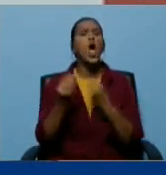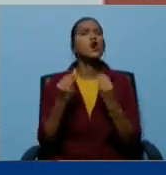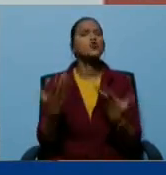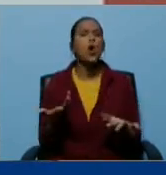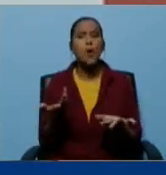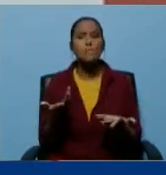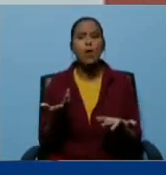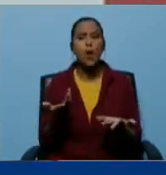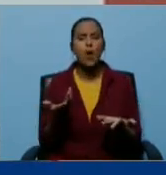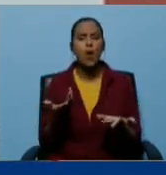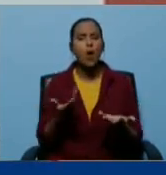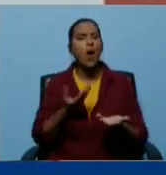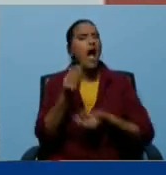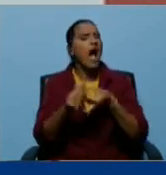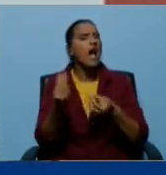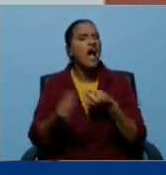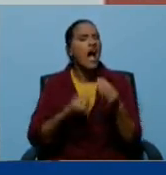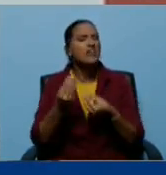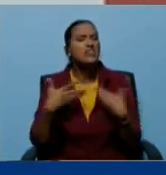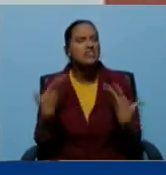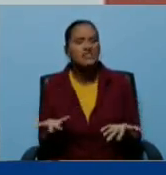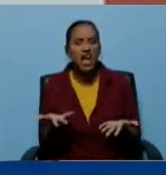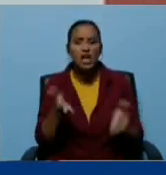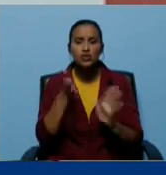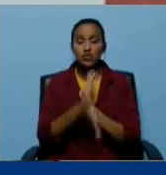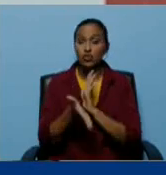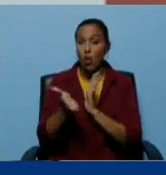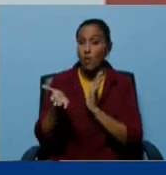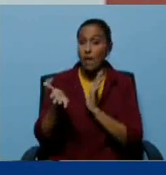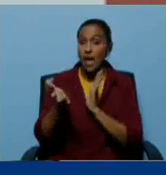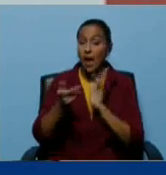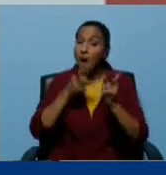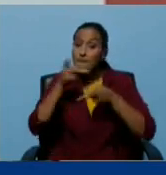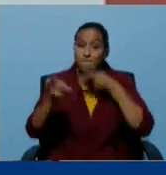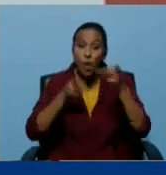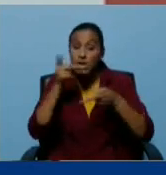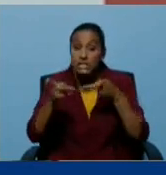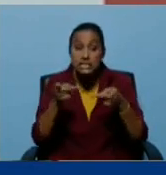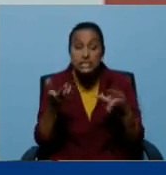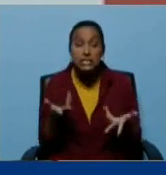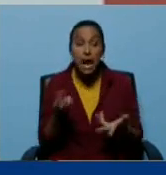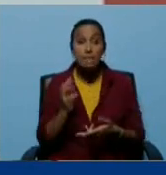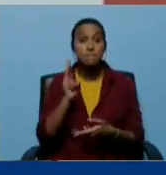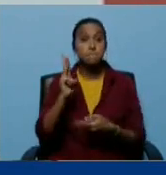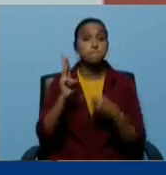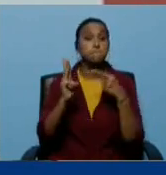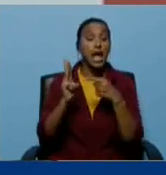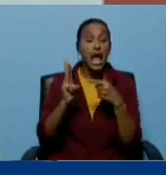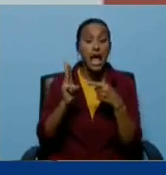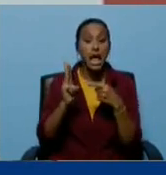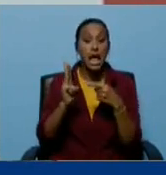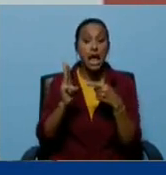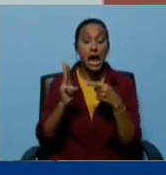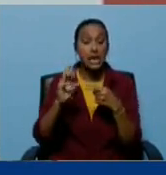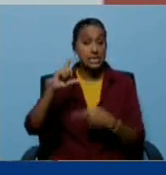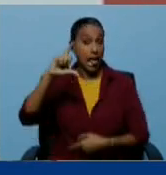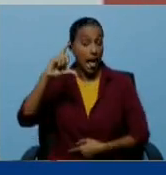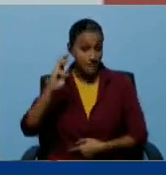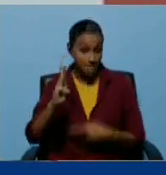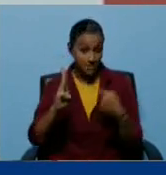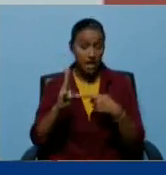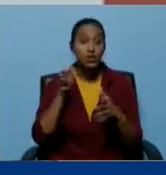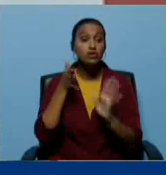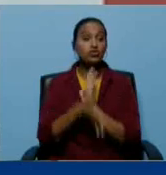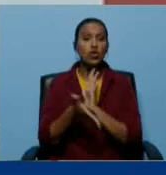público, la política con P mayúscula, con sentido humano, con